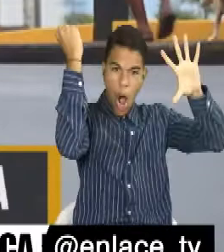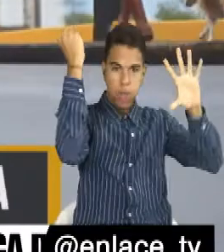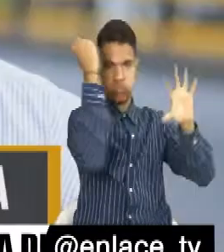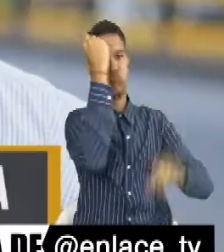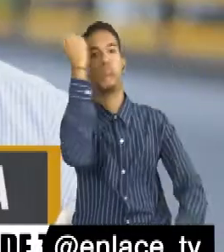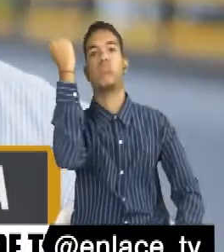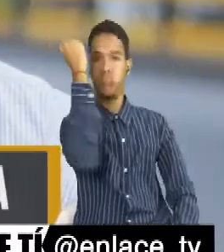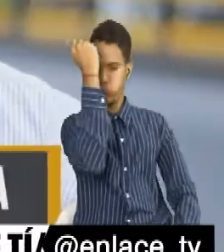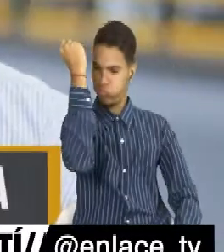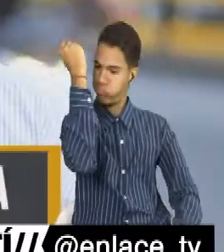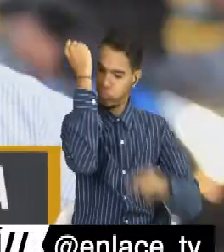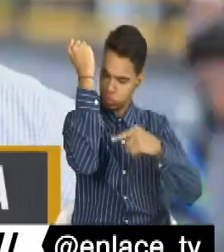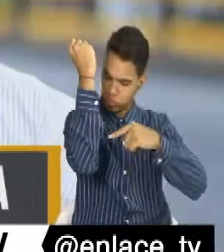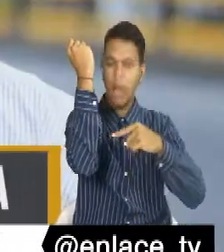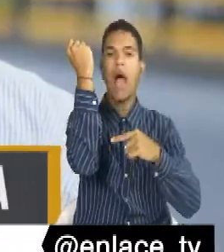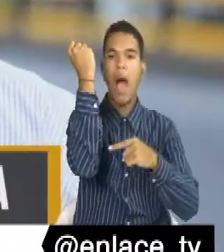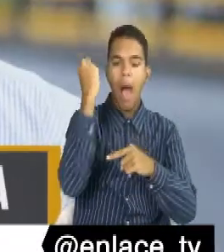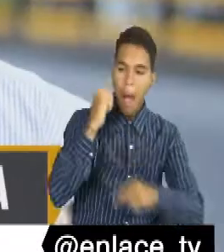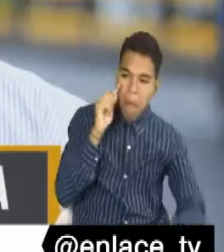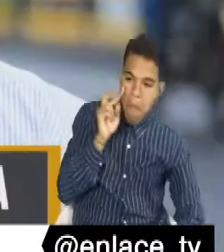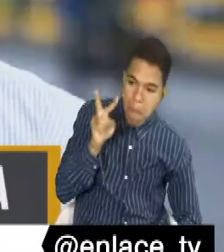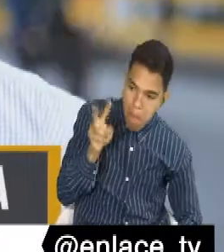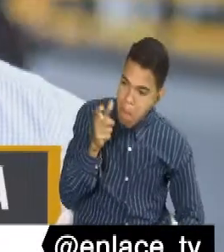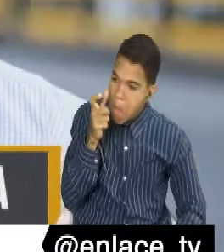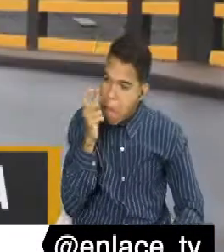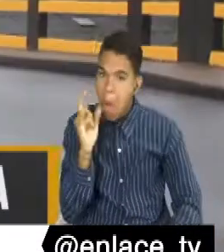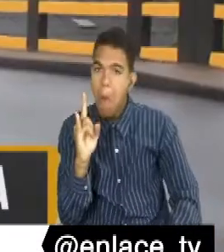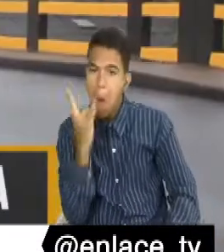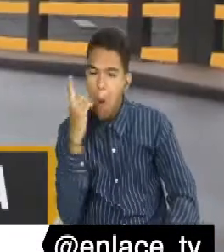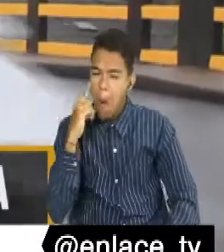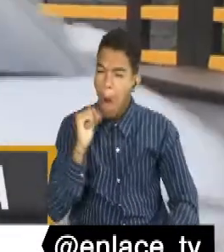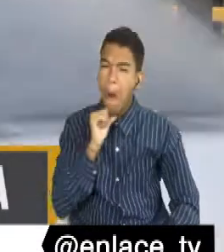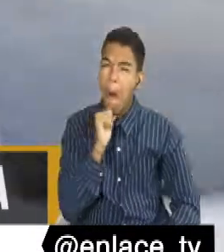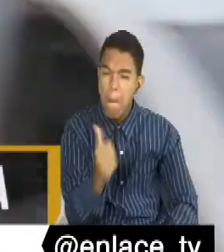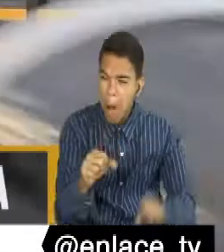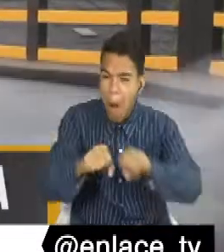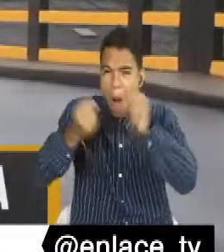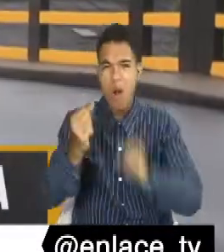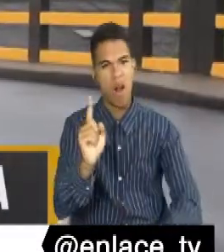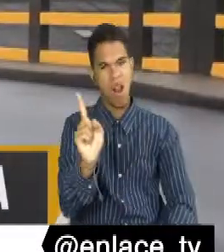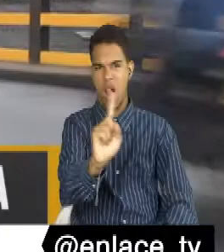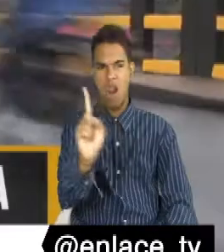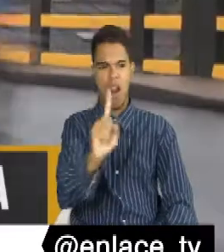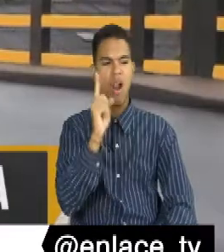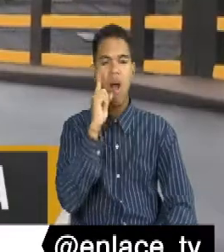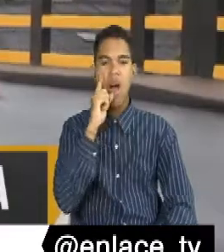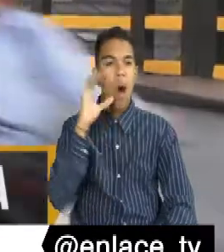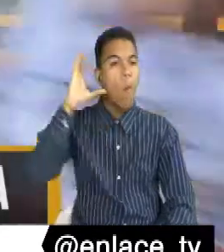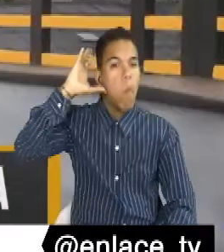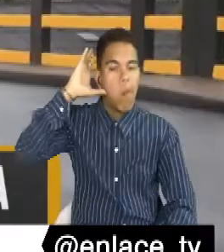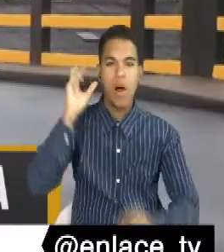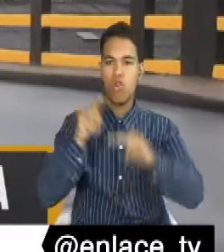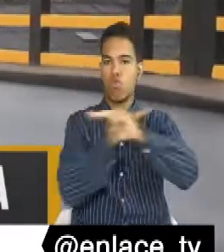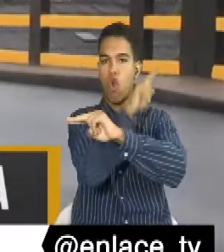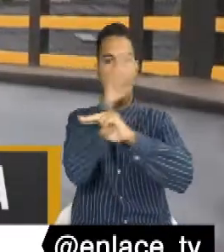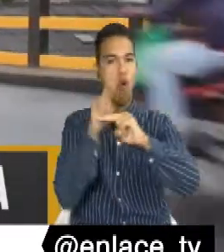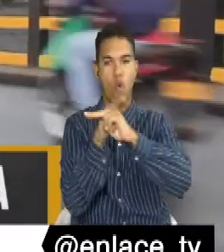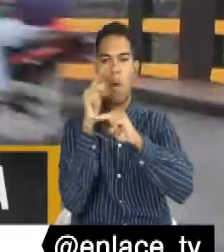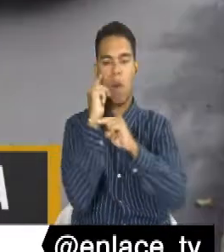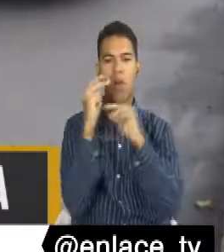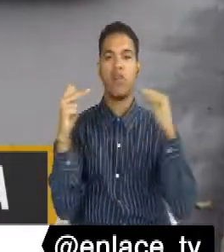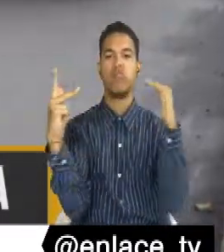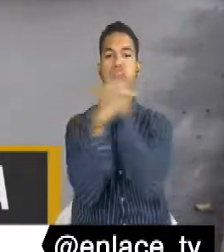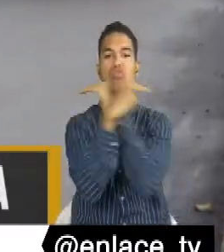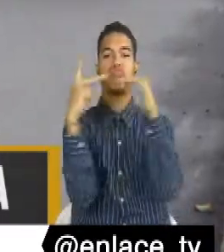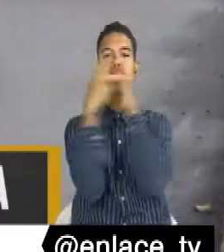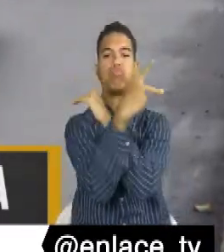del puente. En este momento no tiene ninguna situación crítica. La movilidad por este puente es normal, aunque el funcionario dijo que por las lluvias se aplazó